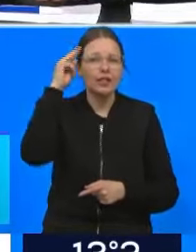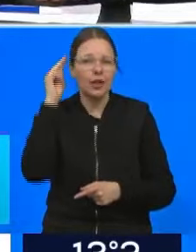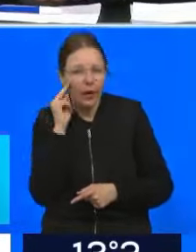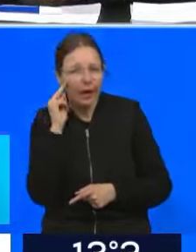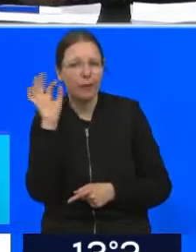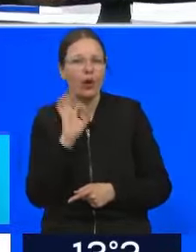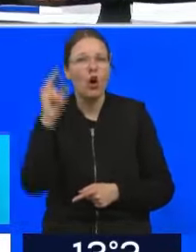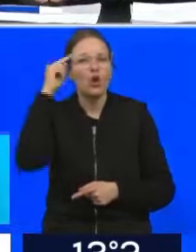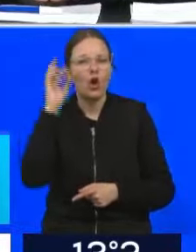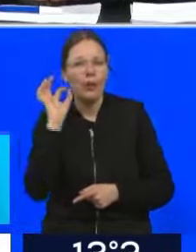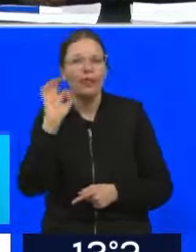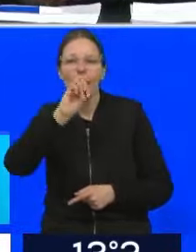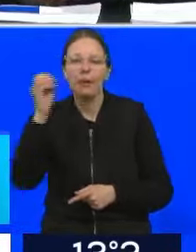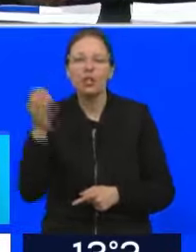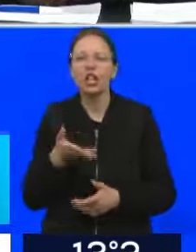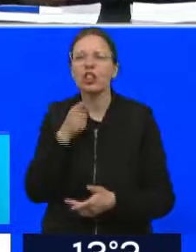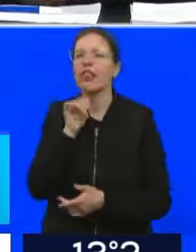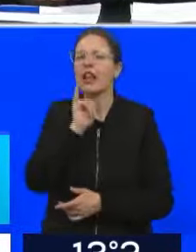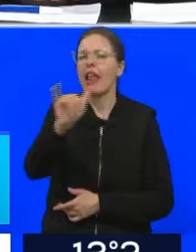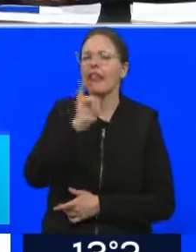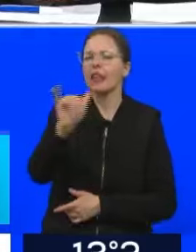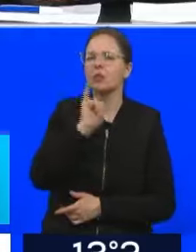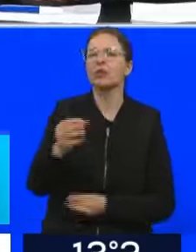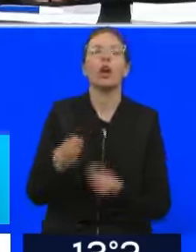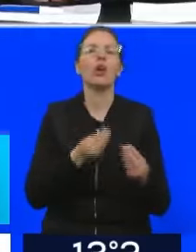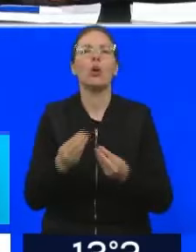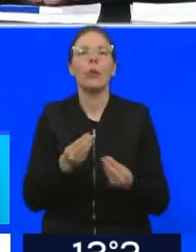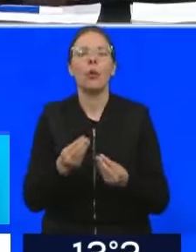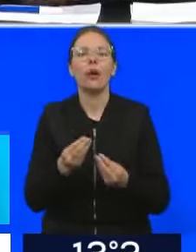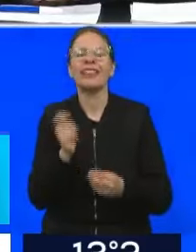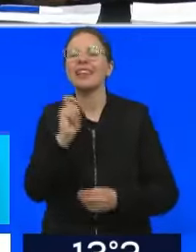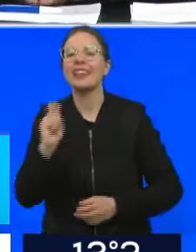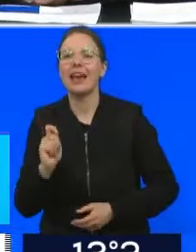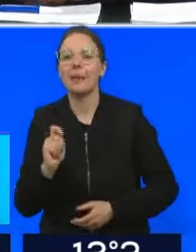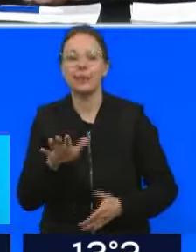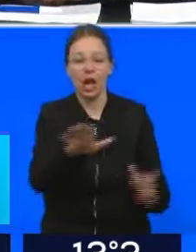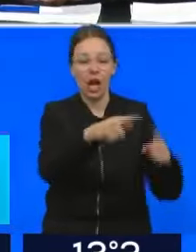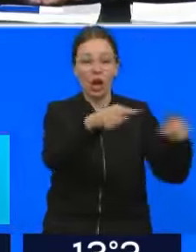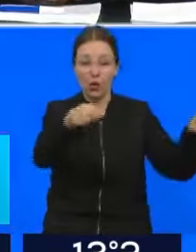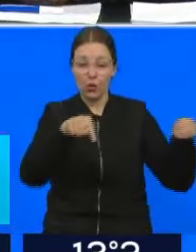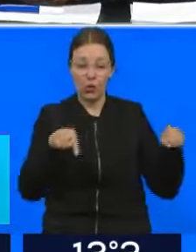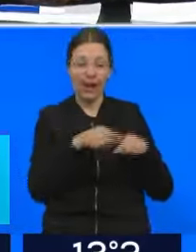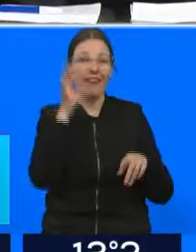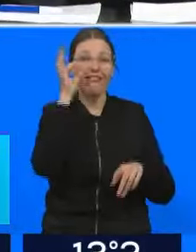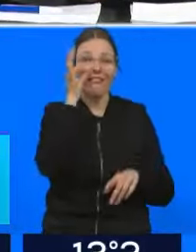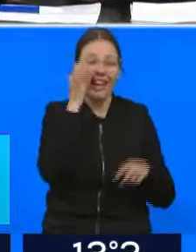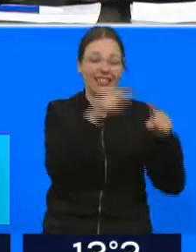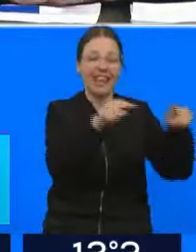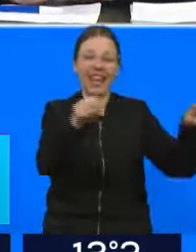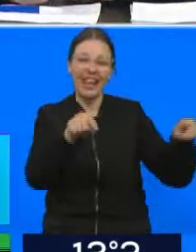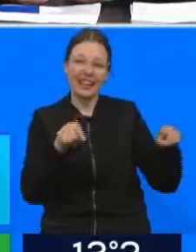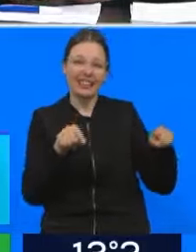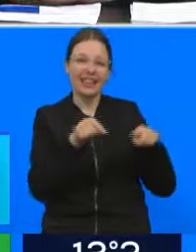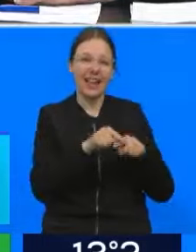denuncias son productores que tienen alrededor de 20 hectáreas o menos. Todos los años la misma historia, porque los más grandes, si